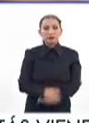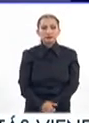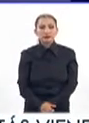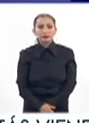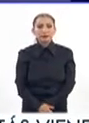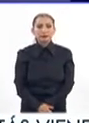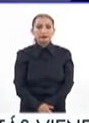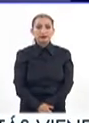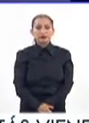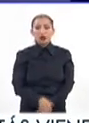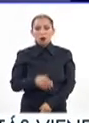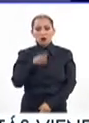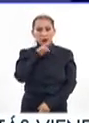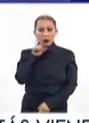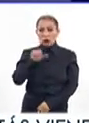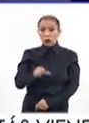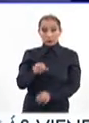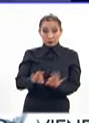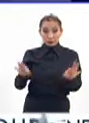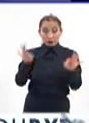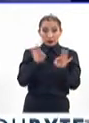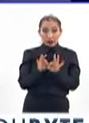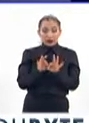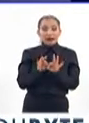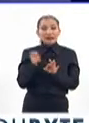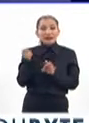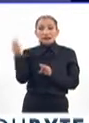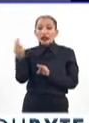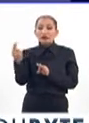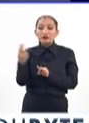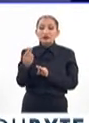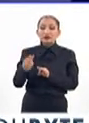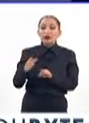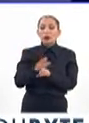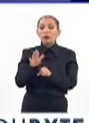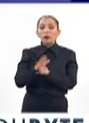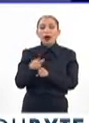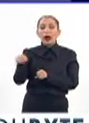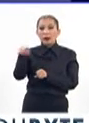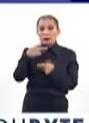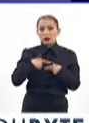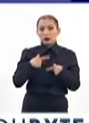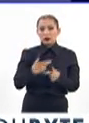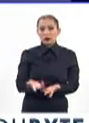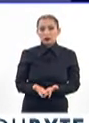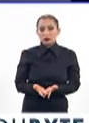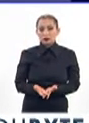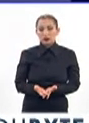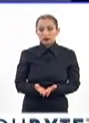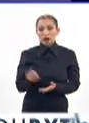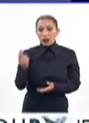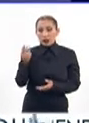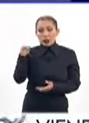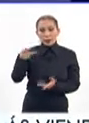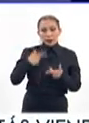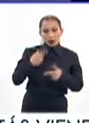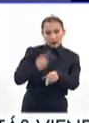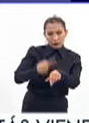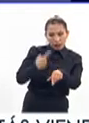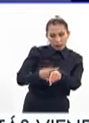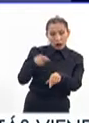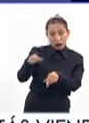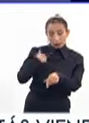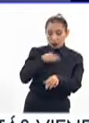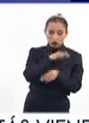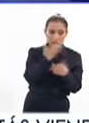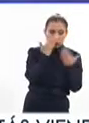población. Poder dar respuesta a lo más importante, que son las necesidades de los ciudadanos, que son las necesidades del paciente, que es al